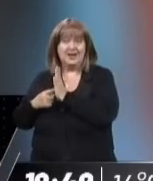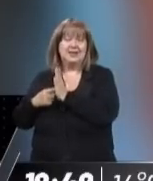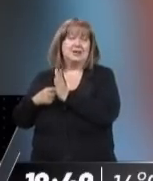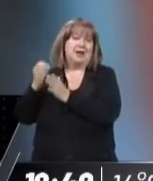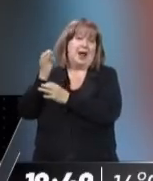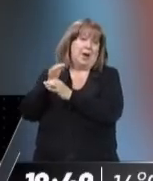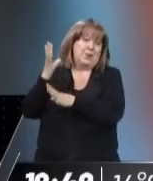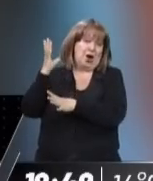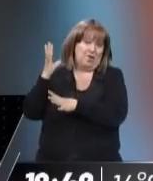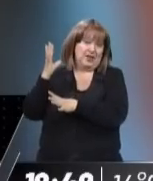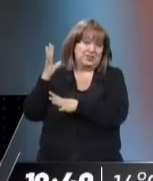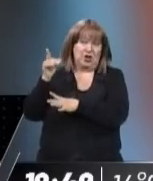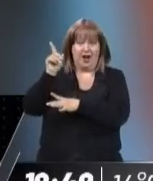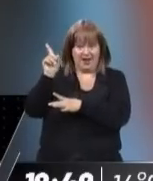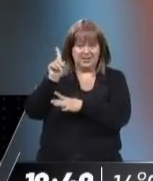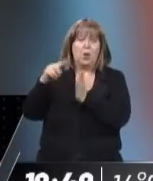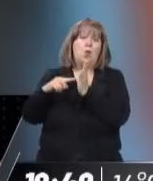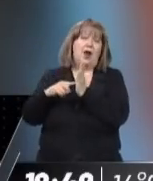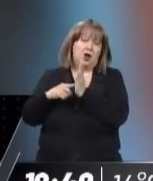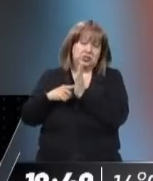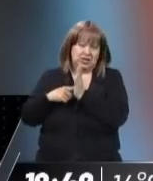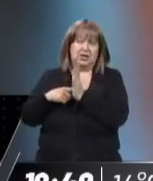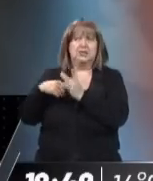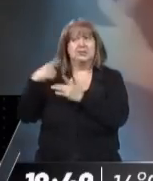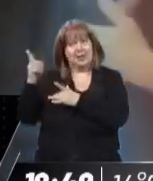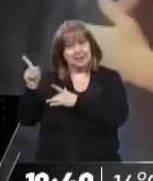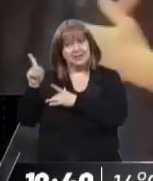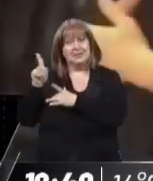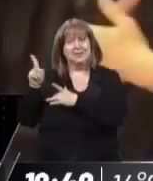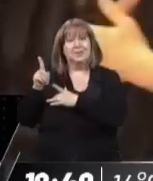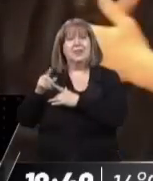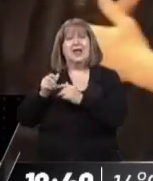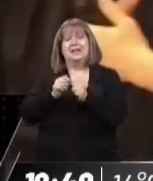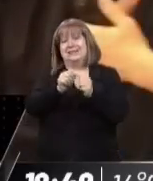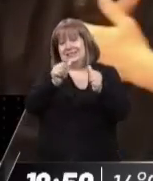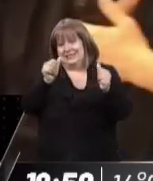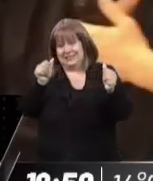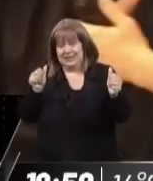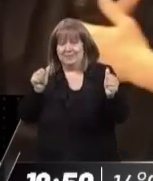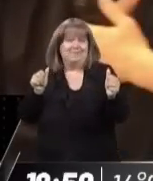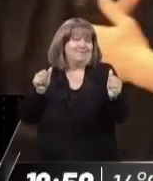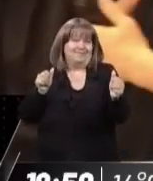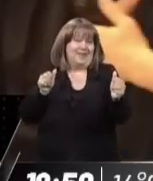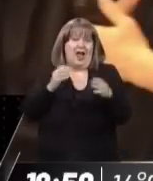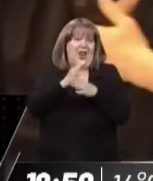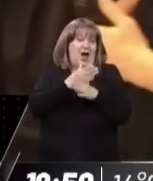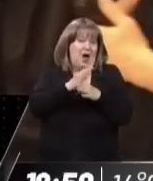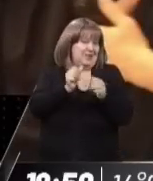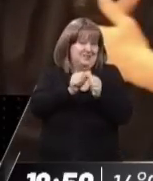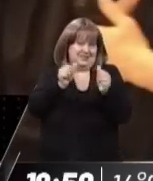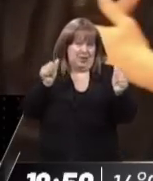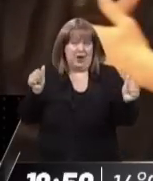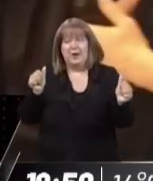decimos, Dios está en todas partes, pero donde atiende, los músicos siempre dicen esto, en Buenos Aires. Y bueno, termina la relación de pareja de